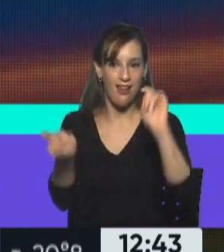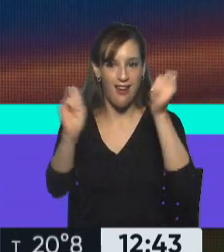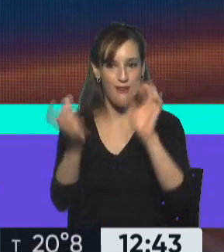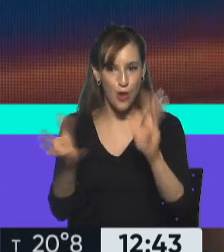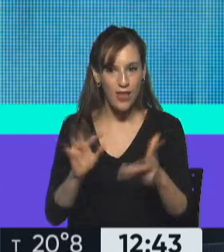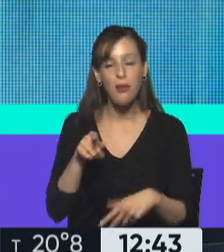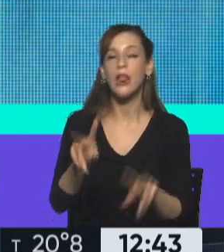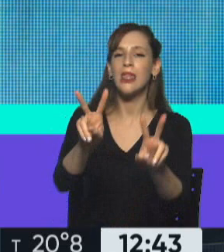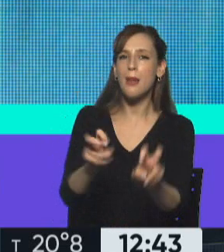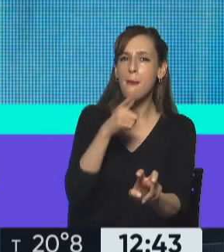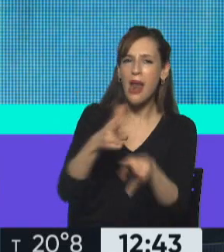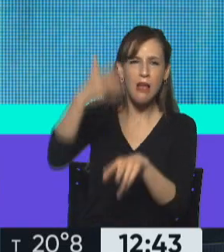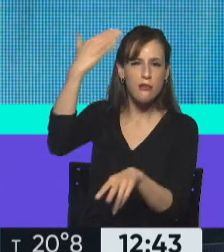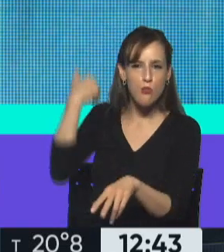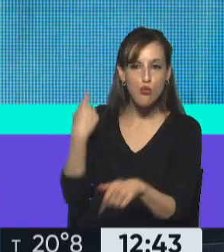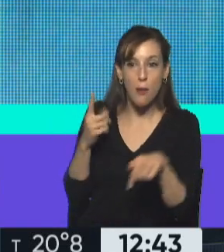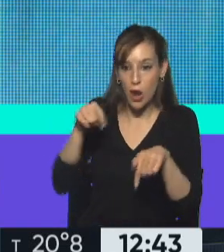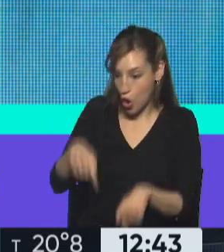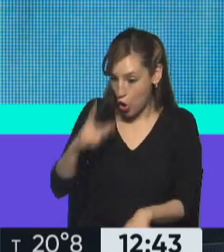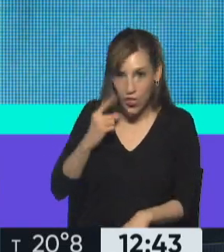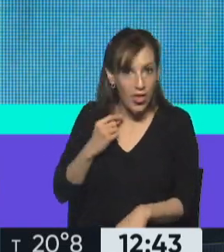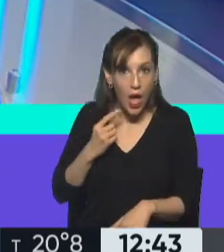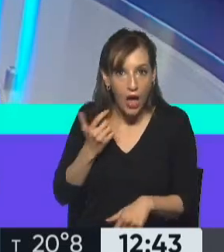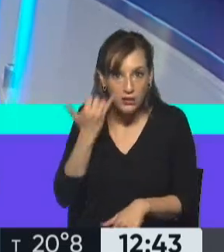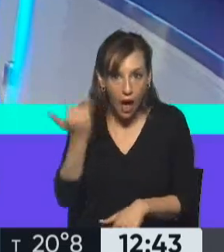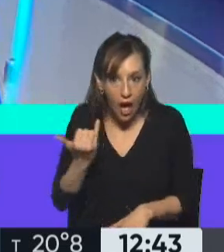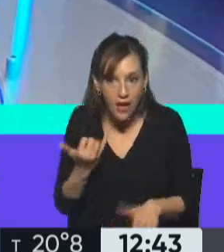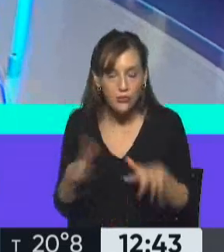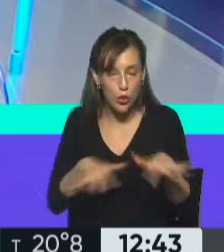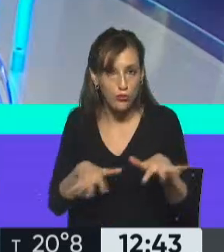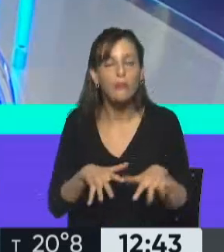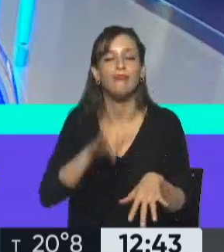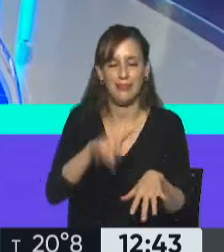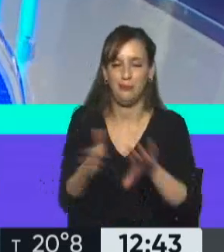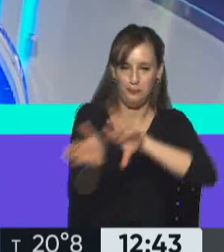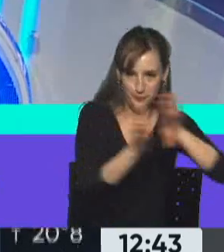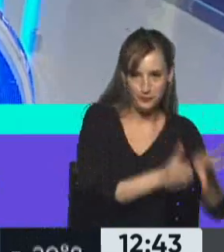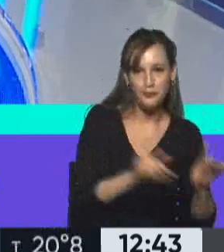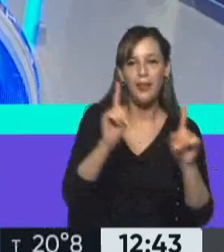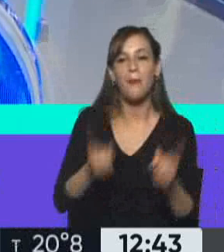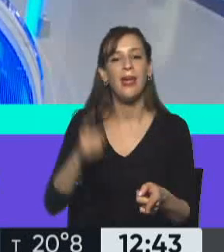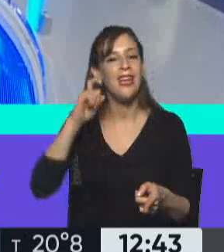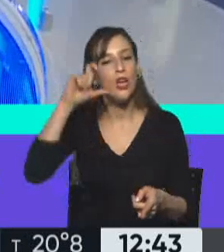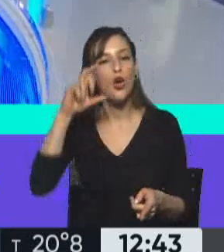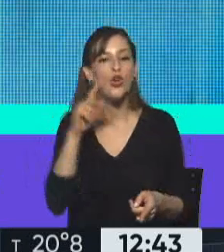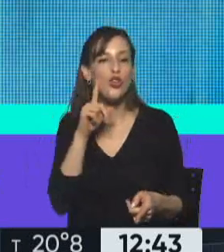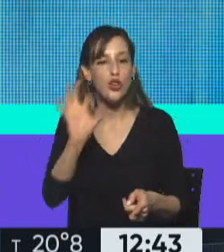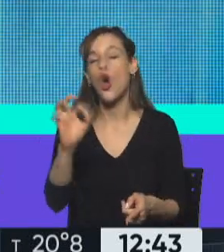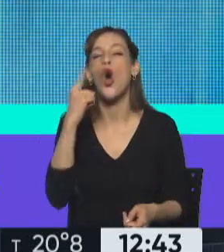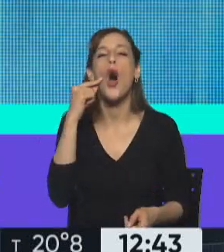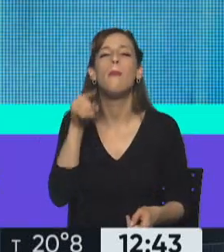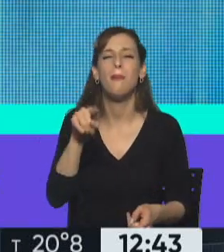que nos atraviesan no tal cual en el caso de giorgio parís y que es el tercero es un personaje muy especial